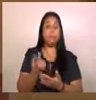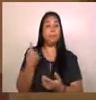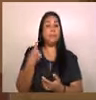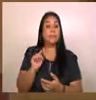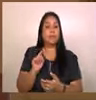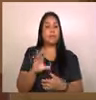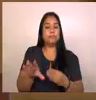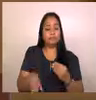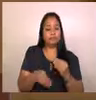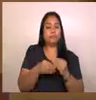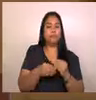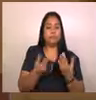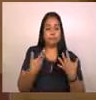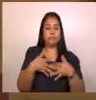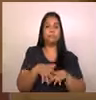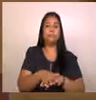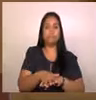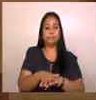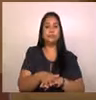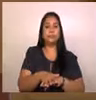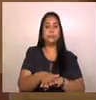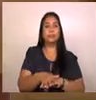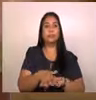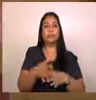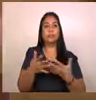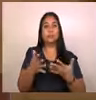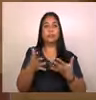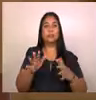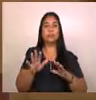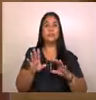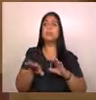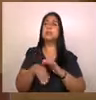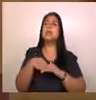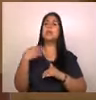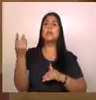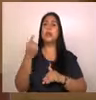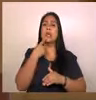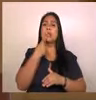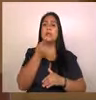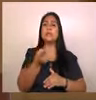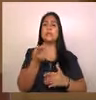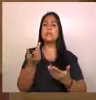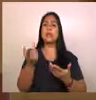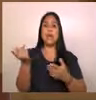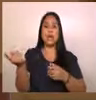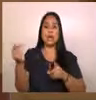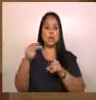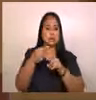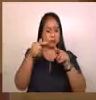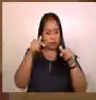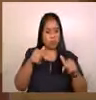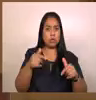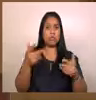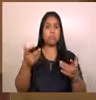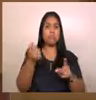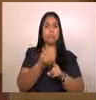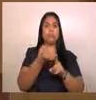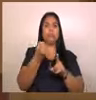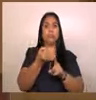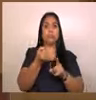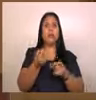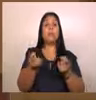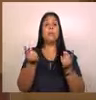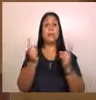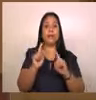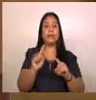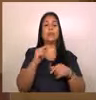sea incluyente. No se dejó fuera mencionar esto hasta este momento, pero es un